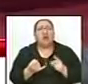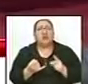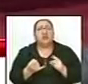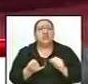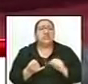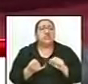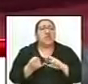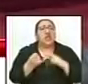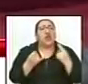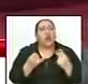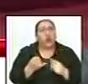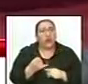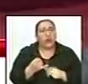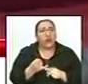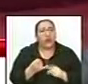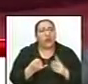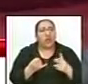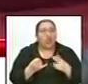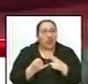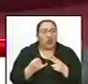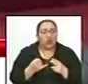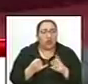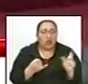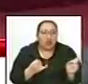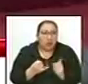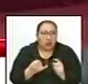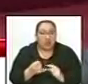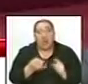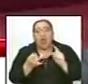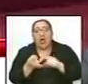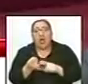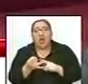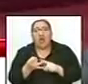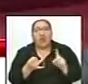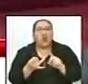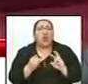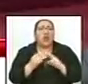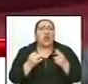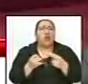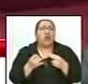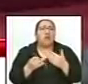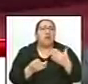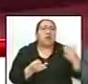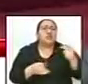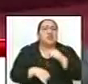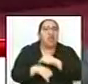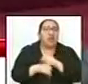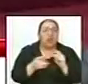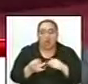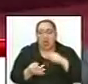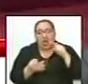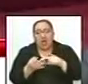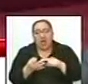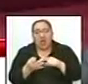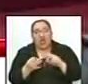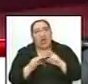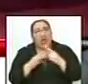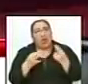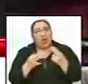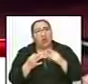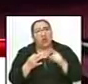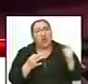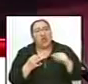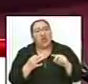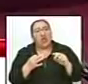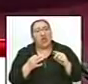que la reunión había sido corta. Después señaló que la reunión había tenido más tiempo. Después señaló que la reunión había estado el